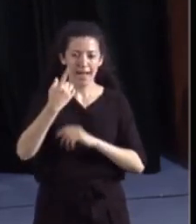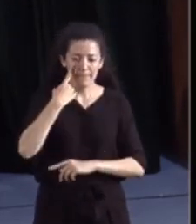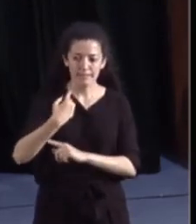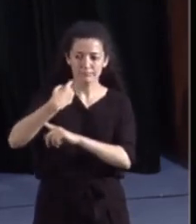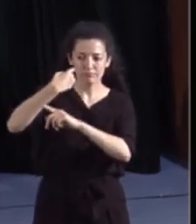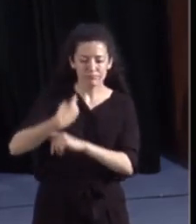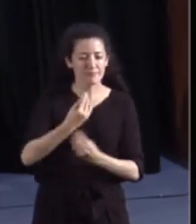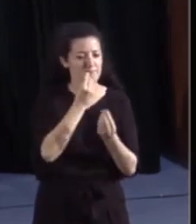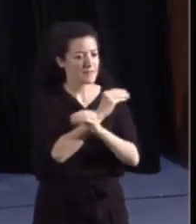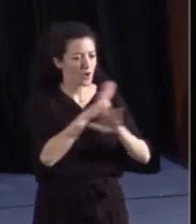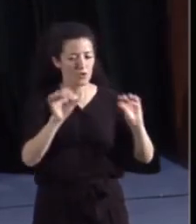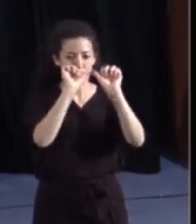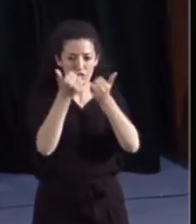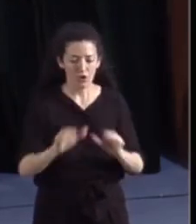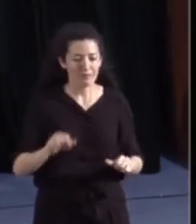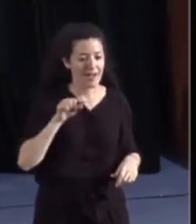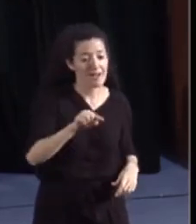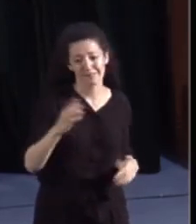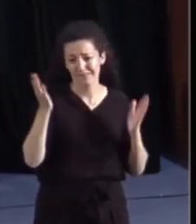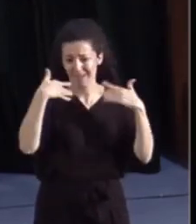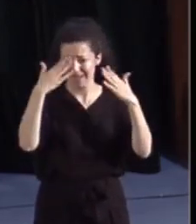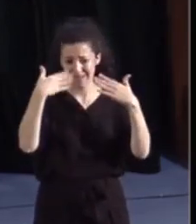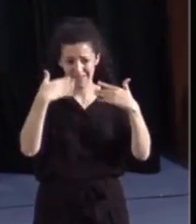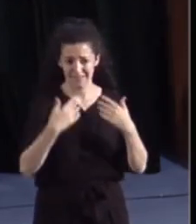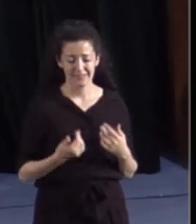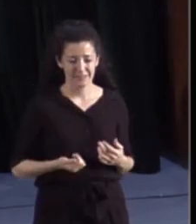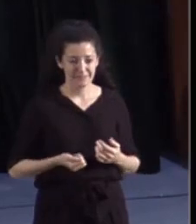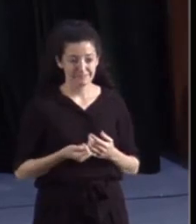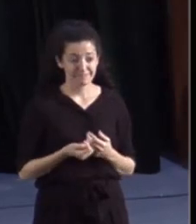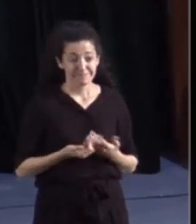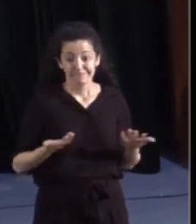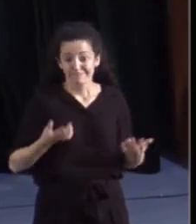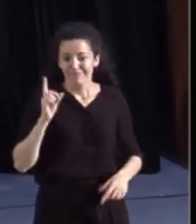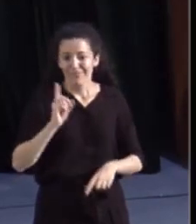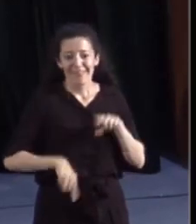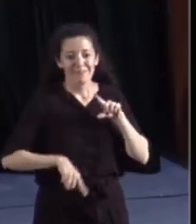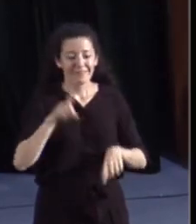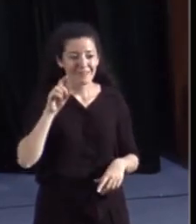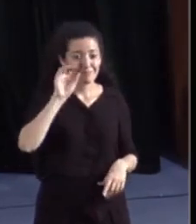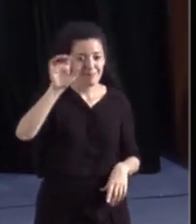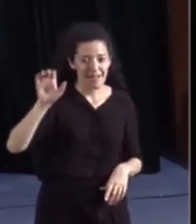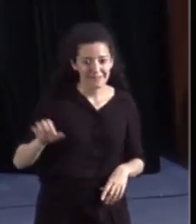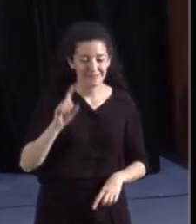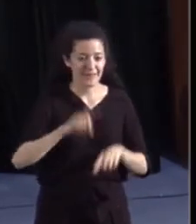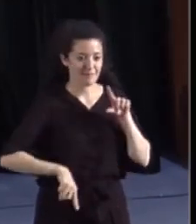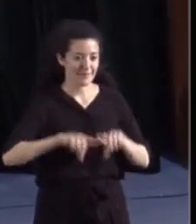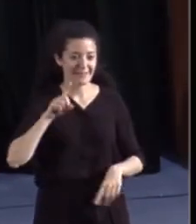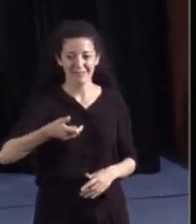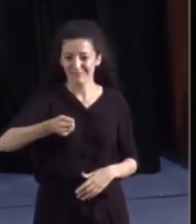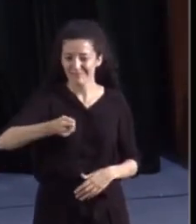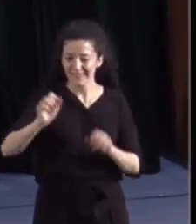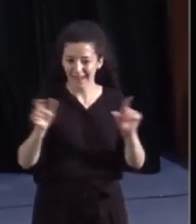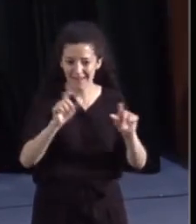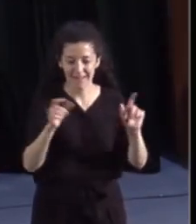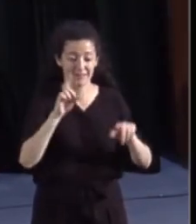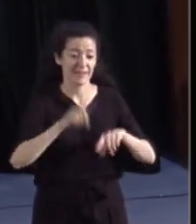para la retransmisión de lengua de signos en televisión y la realidad es que depende mucho de cada país, cada canal, incluso cada